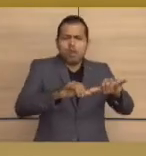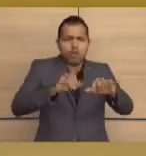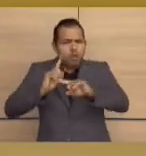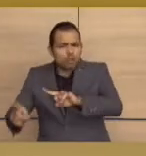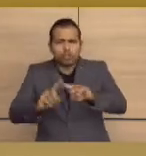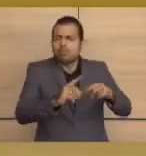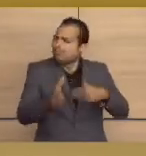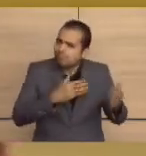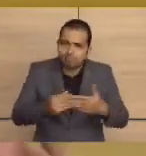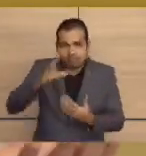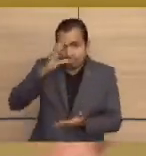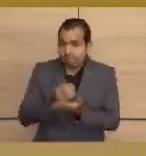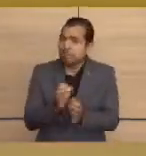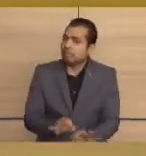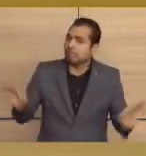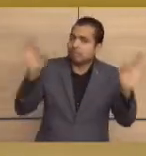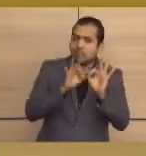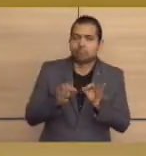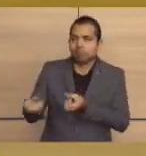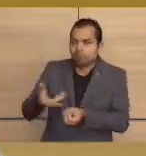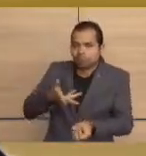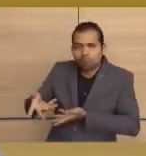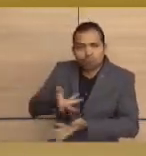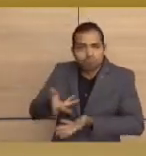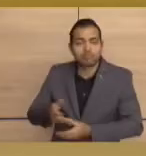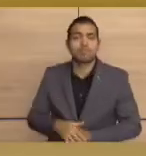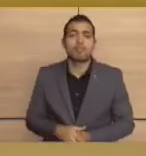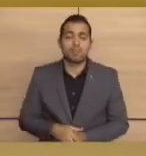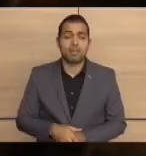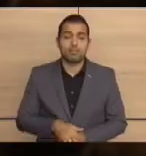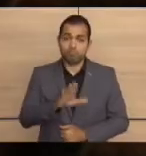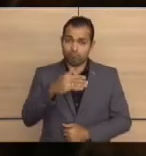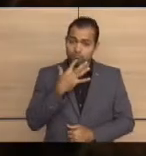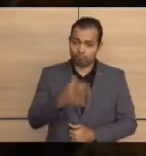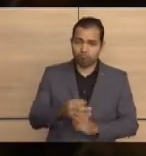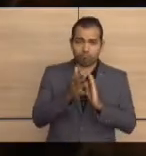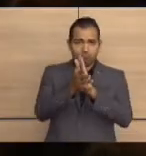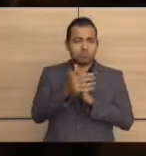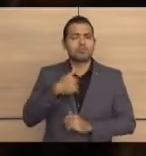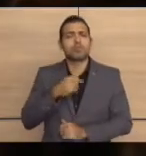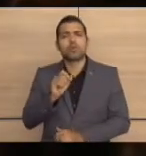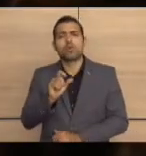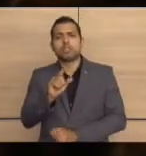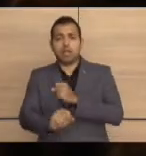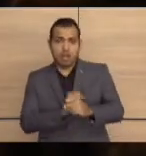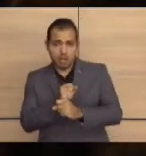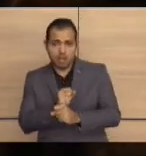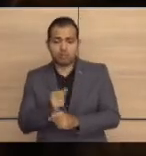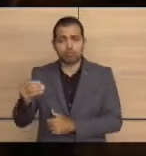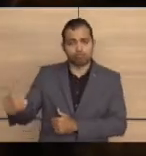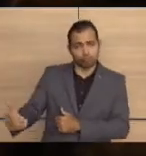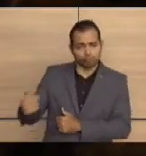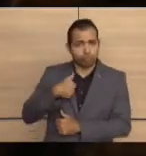femenina, ¿no? Y incomoda. Yo tengo un hermanito de 11 años y a veces me llega con estas preguntas que uno queda como